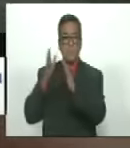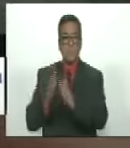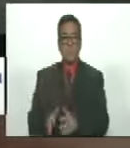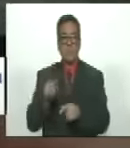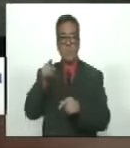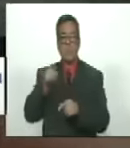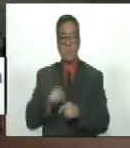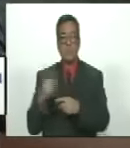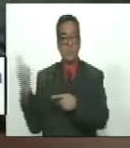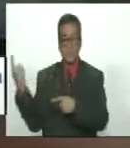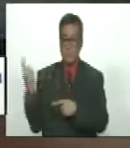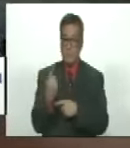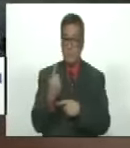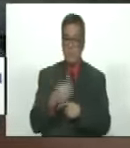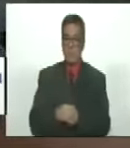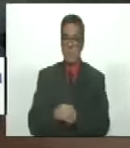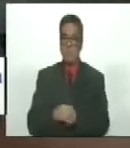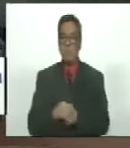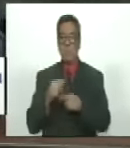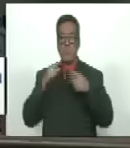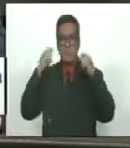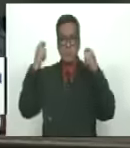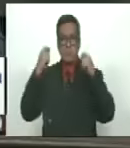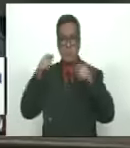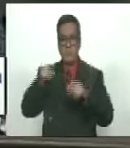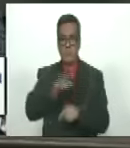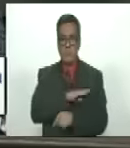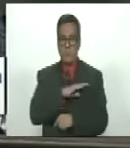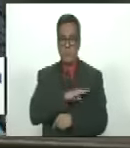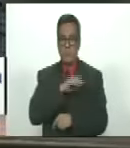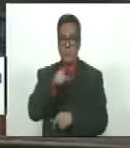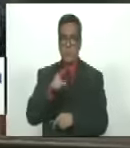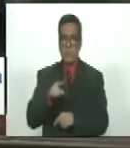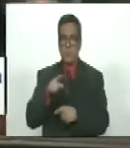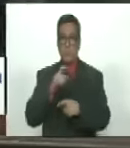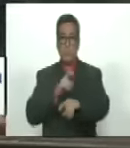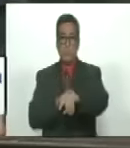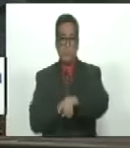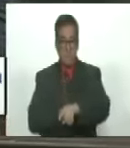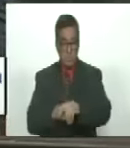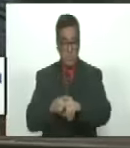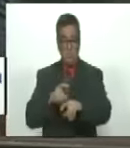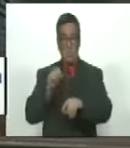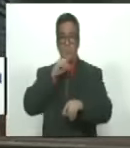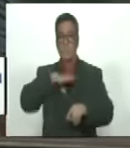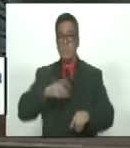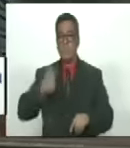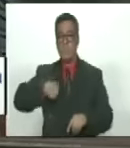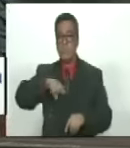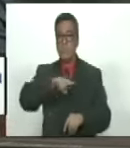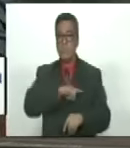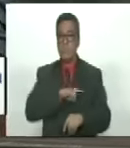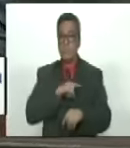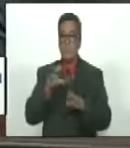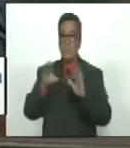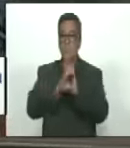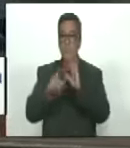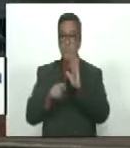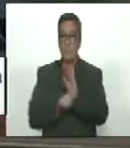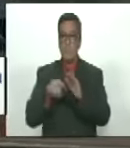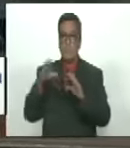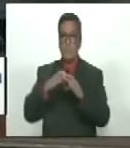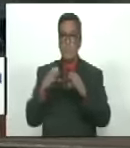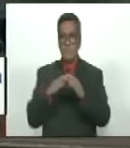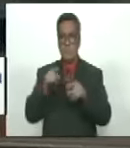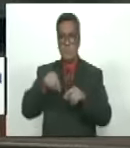y venezolanas venimos reclamando lo que le pertenece por herencia histórica. Nosotros desde la constitución de la